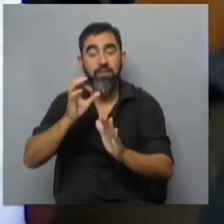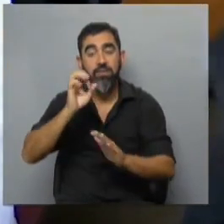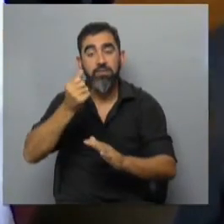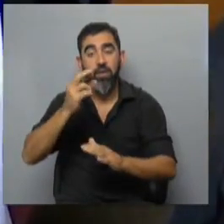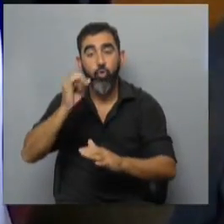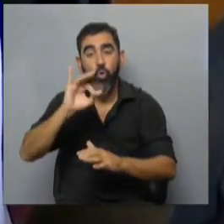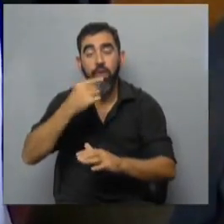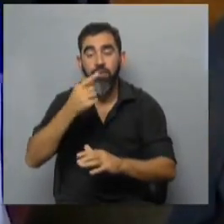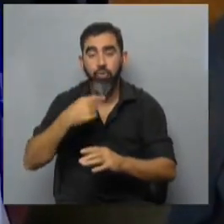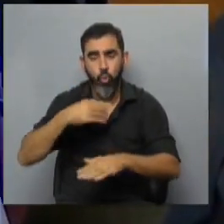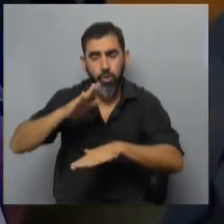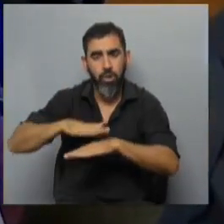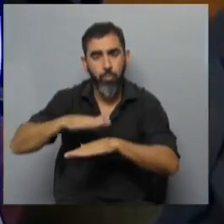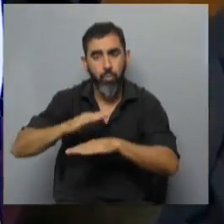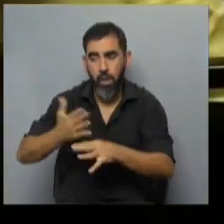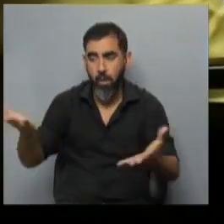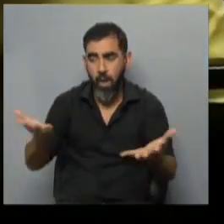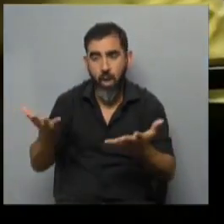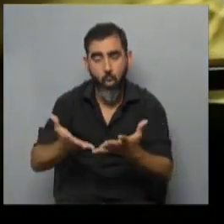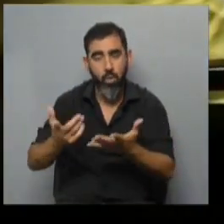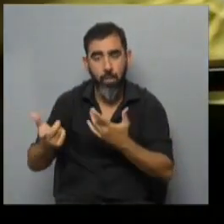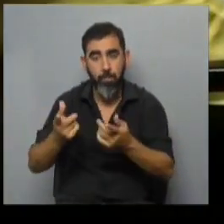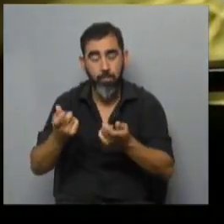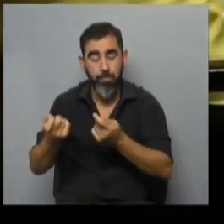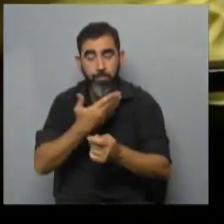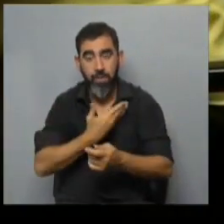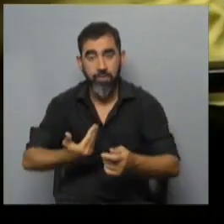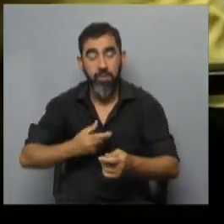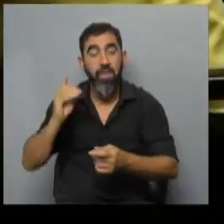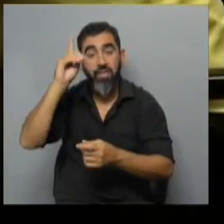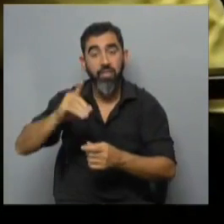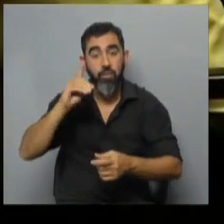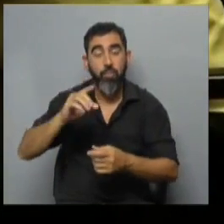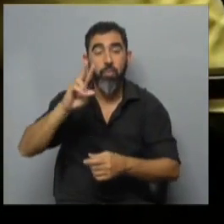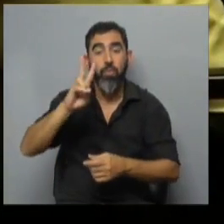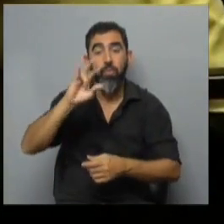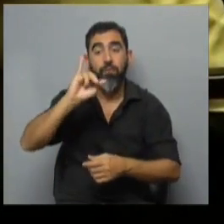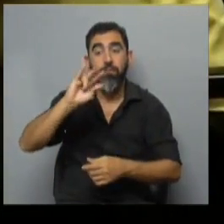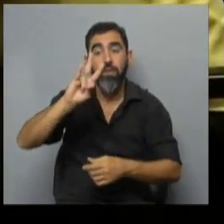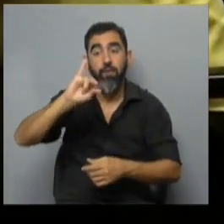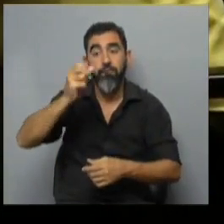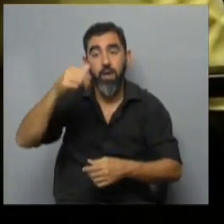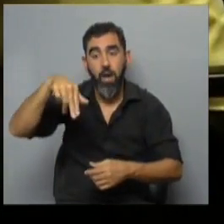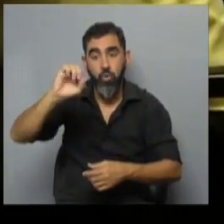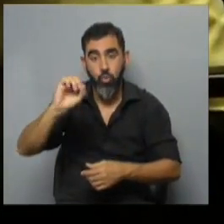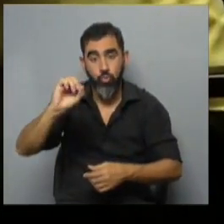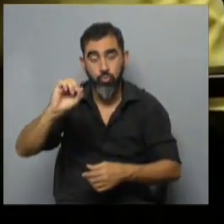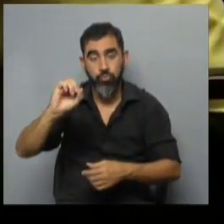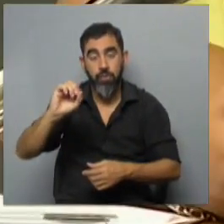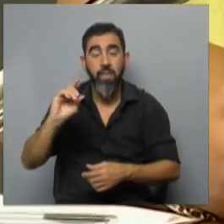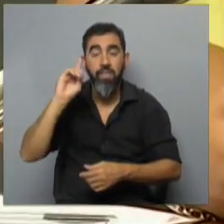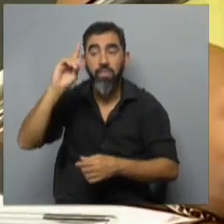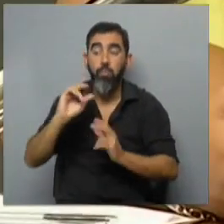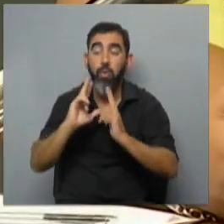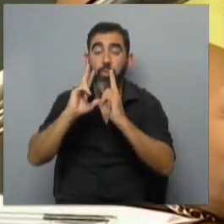consideran que les correspondía a ellos ese cargo más precisamente al diputado álvaro viviano el legislador dijo